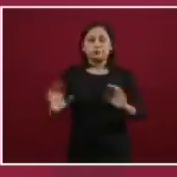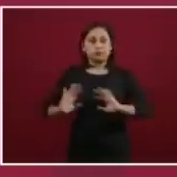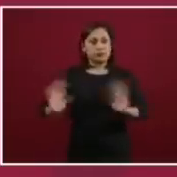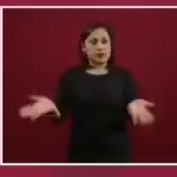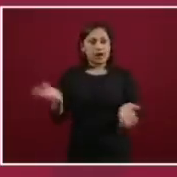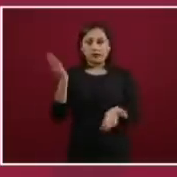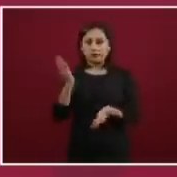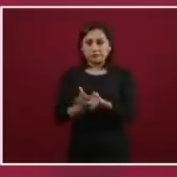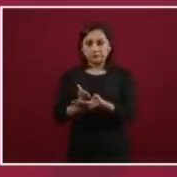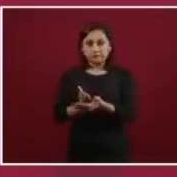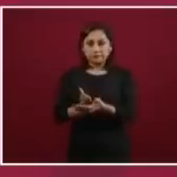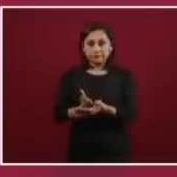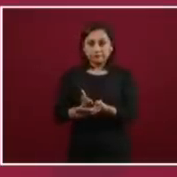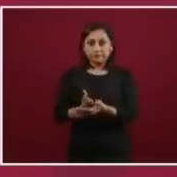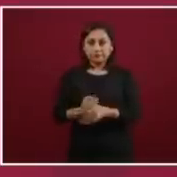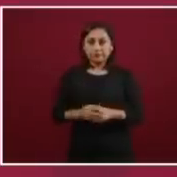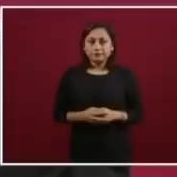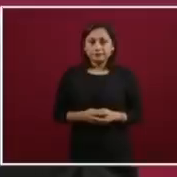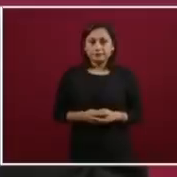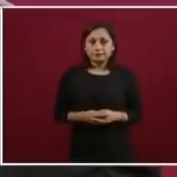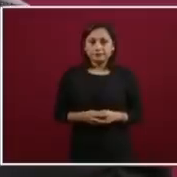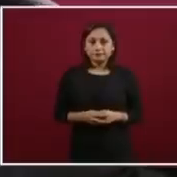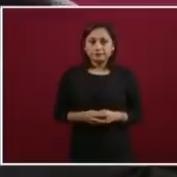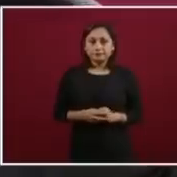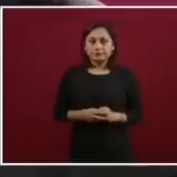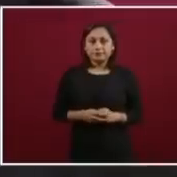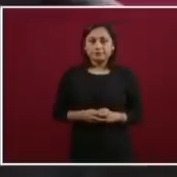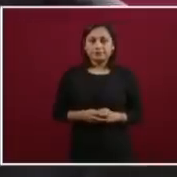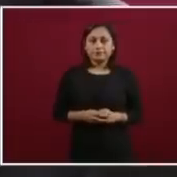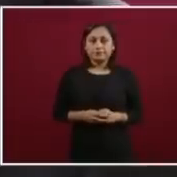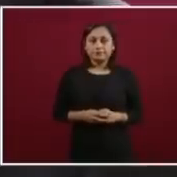vamos a respetar